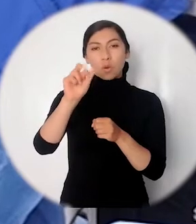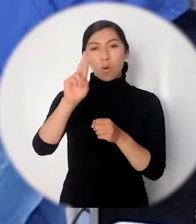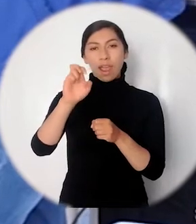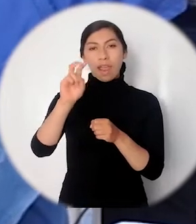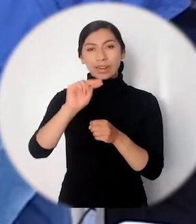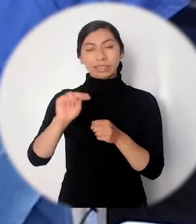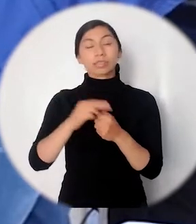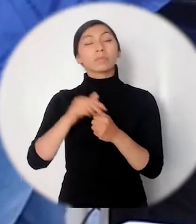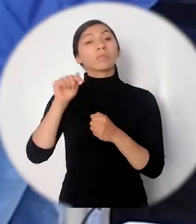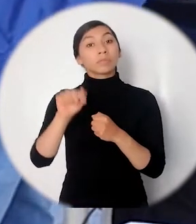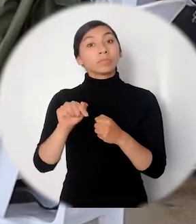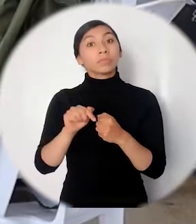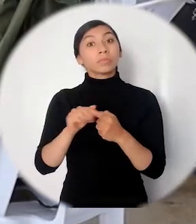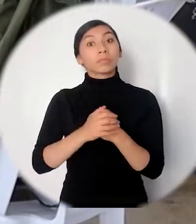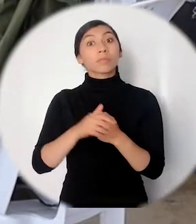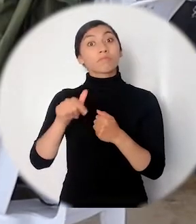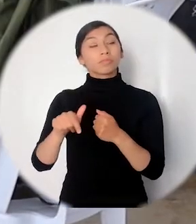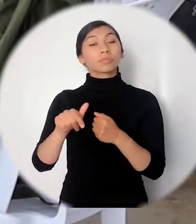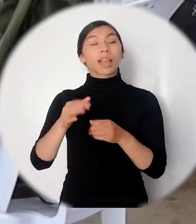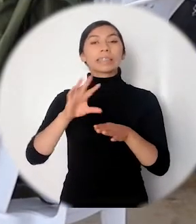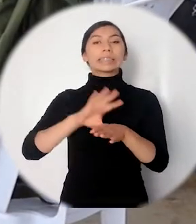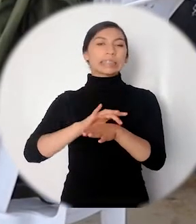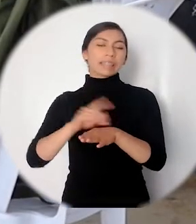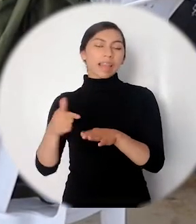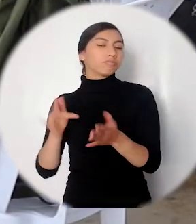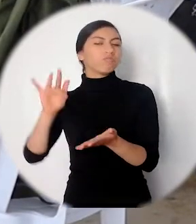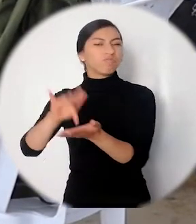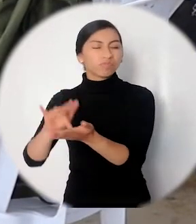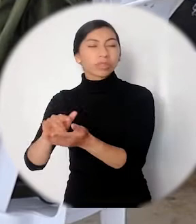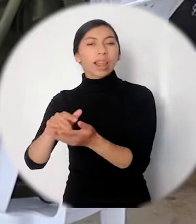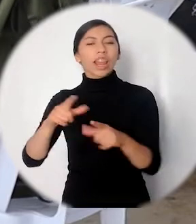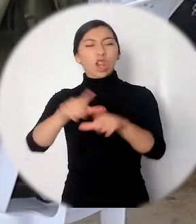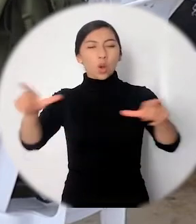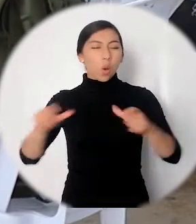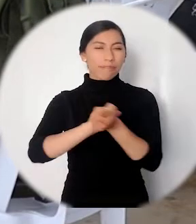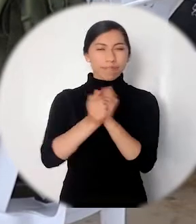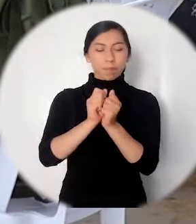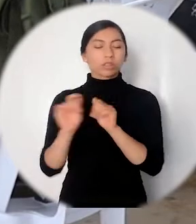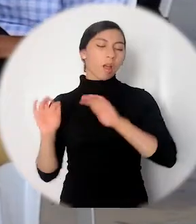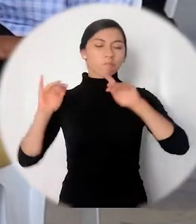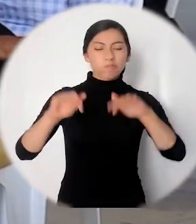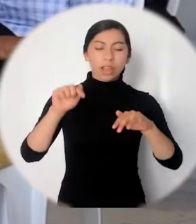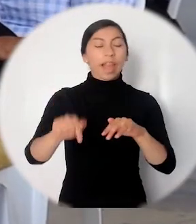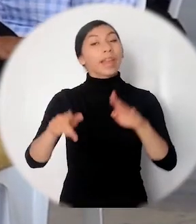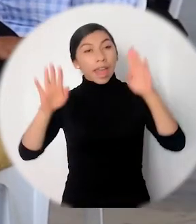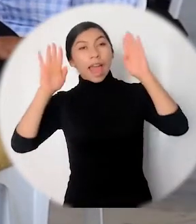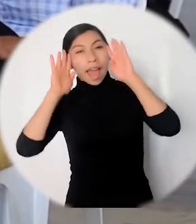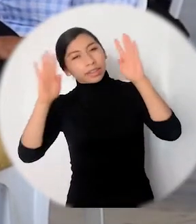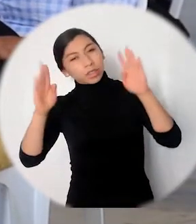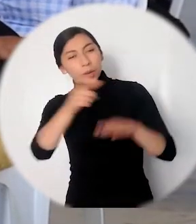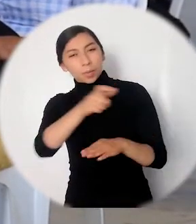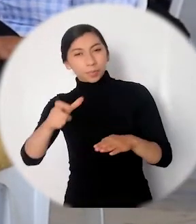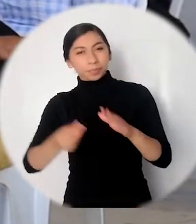La Toma, Aznasur y La Meseta en Suárez se dieron cita en el polideportivo de la cabecera municipal para recibir